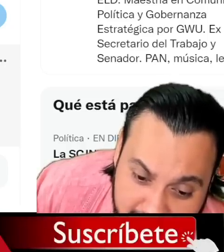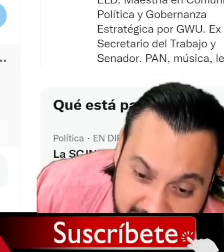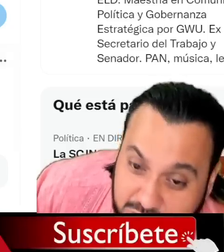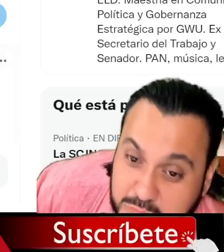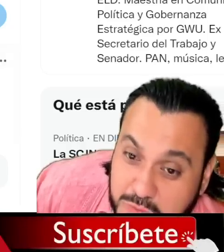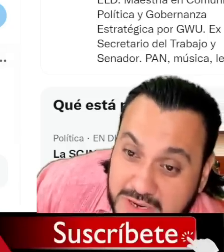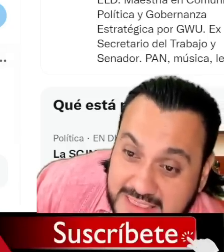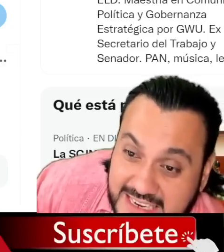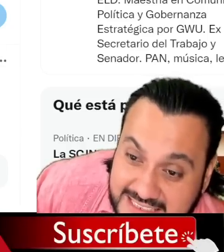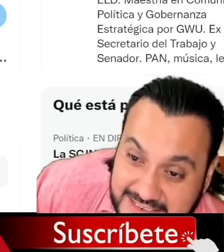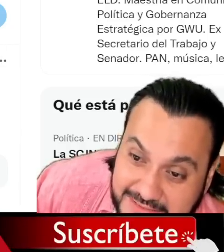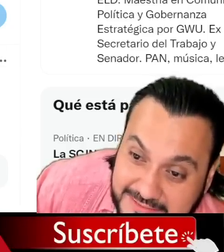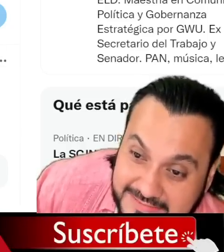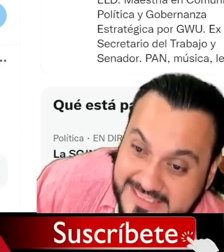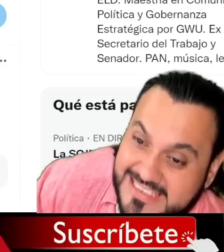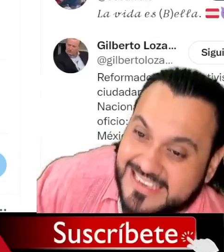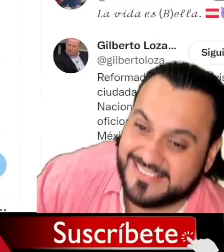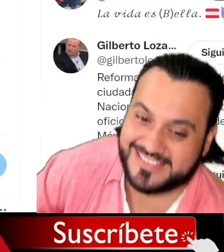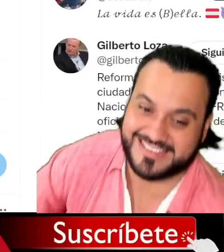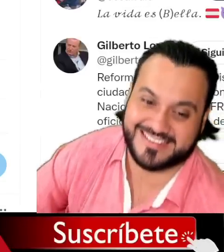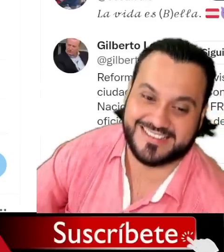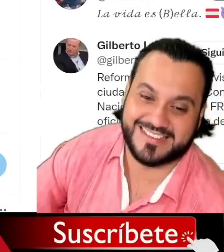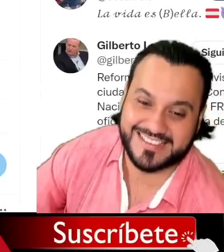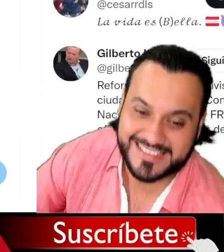unos plátanos por el trasero